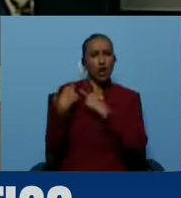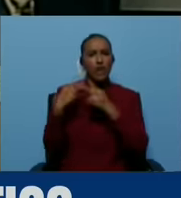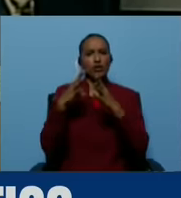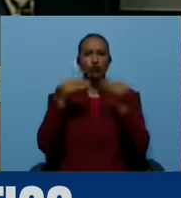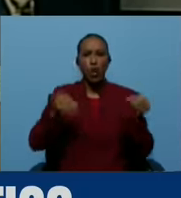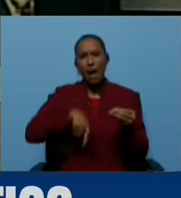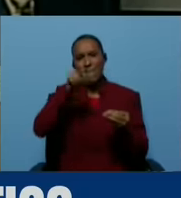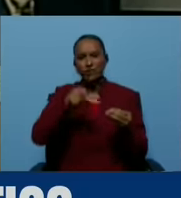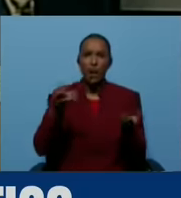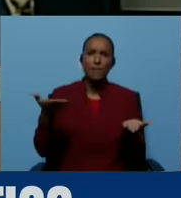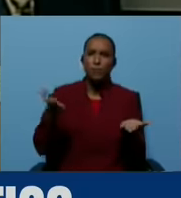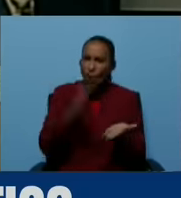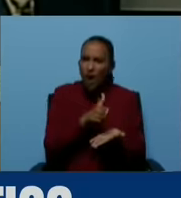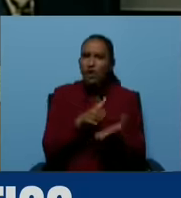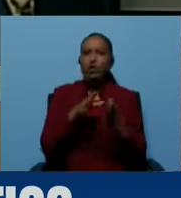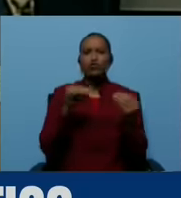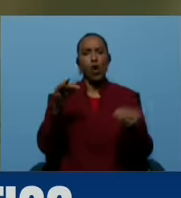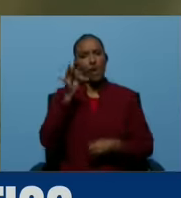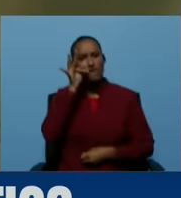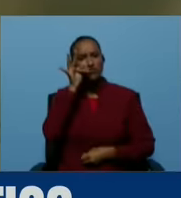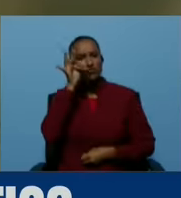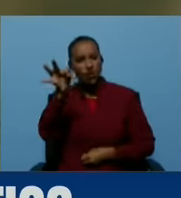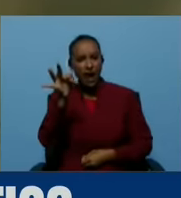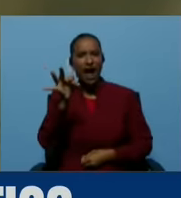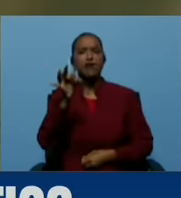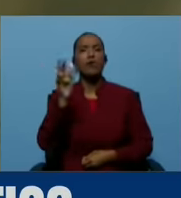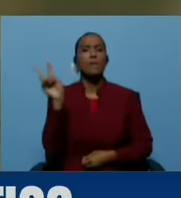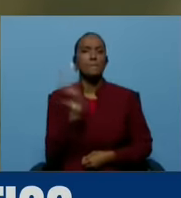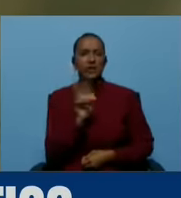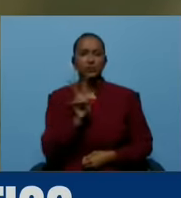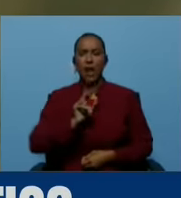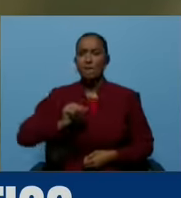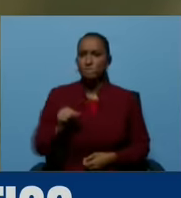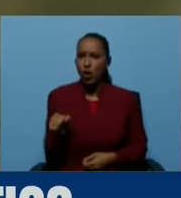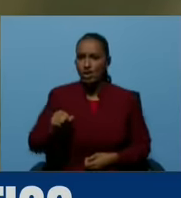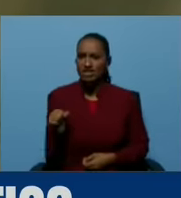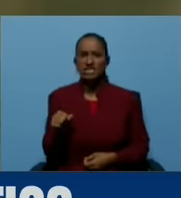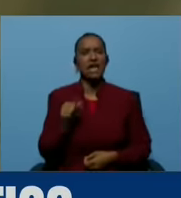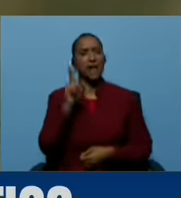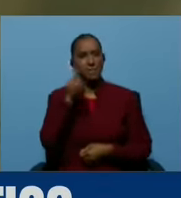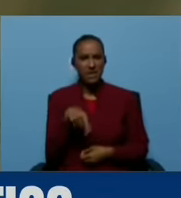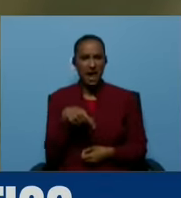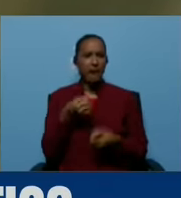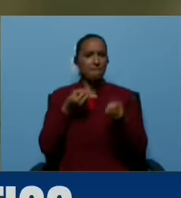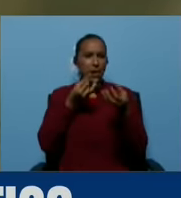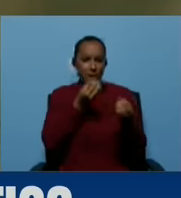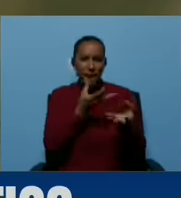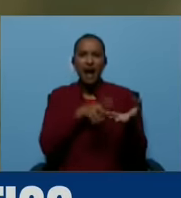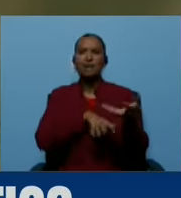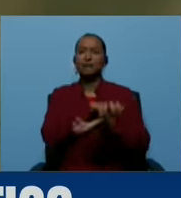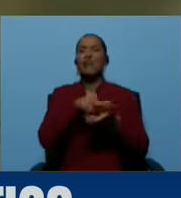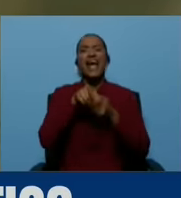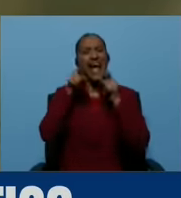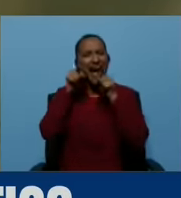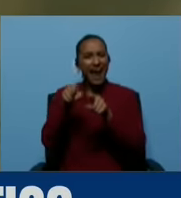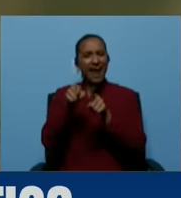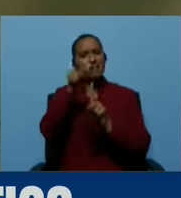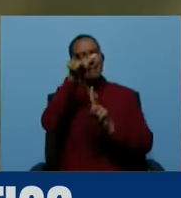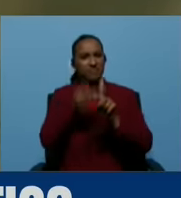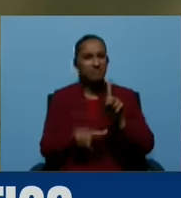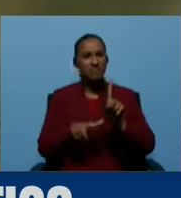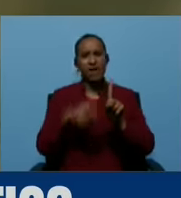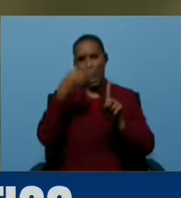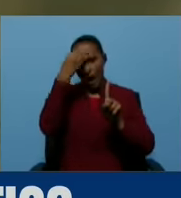esa violencia, los funcionarios del Estado venezolano agredidos y fallecidos, él es responsable junto a